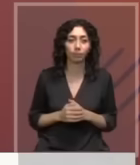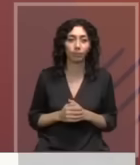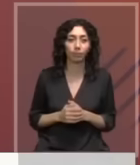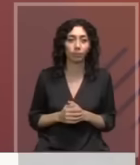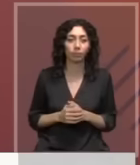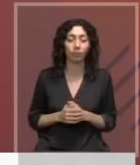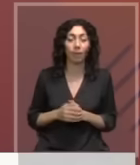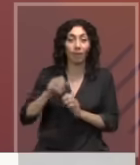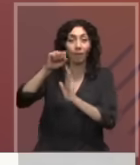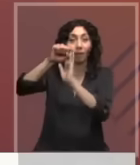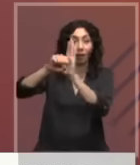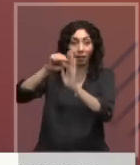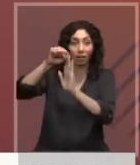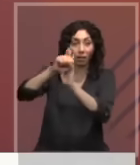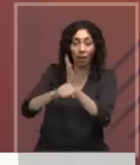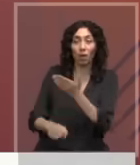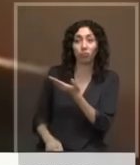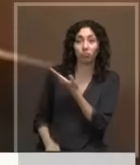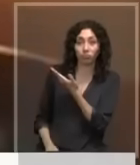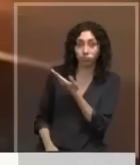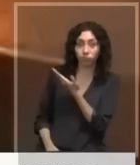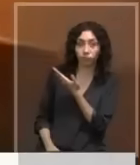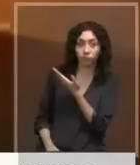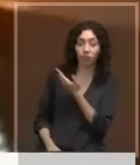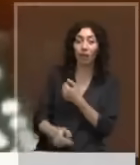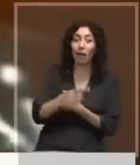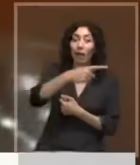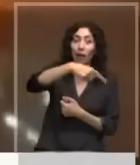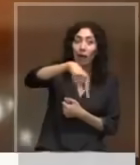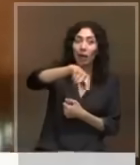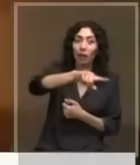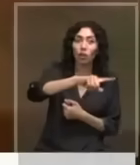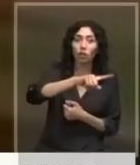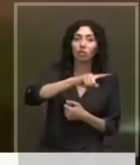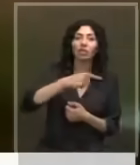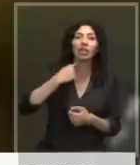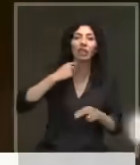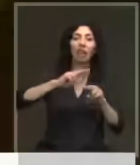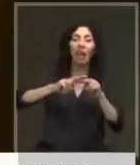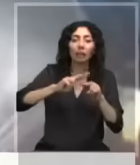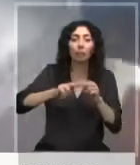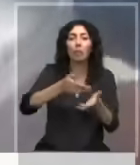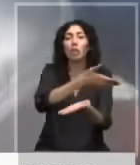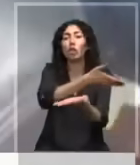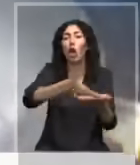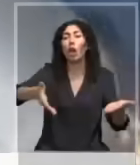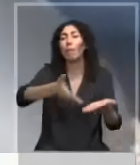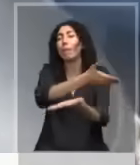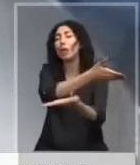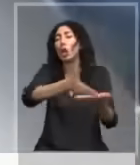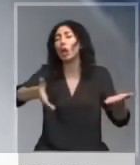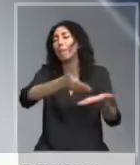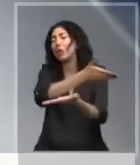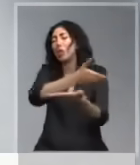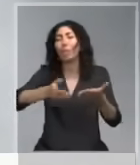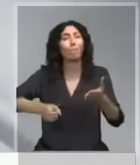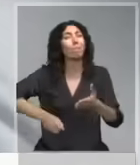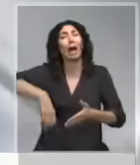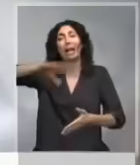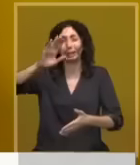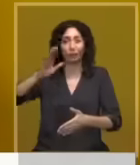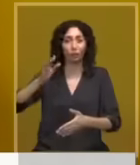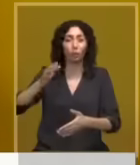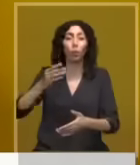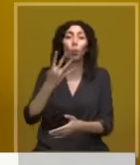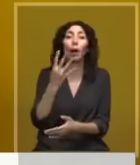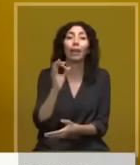Algunas imágenes son los autores intelectuales y materiales del asalto más millonario de la historia de América Latina. 40